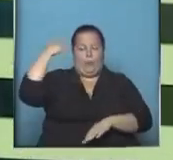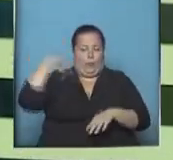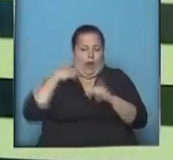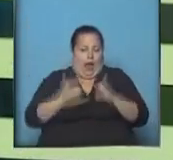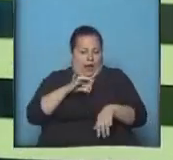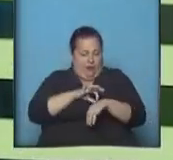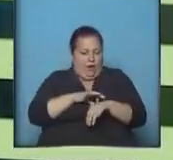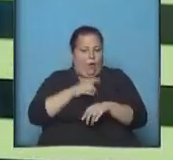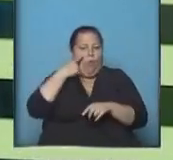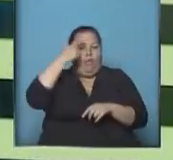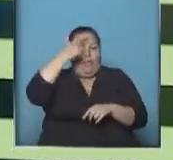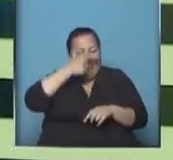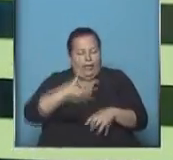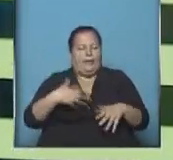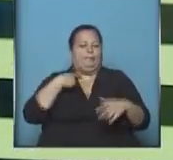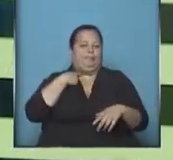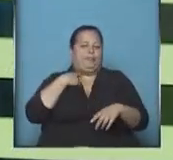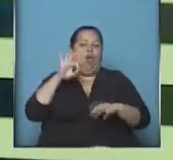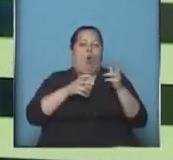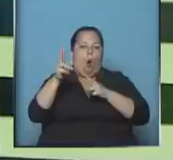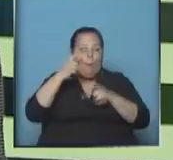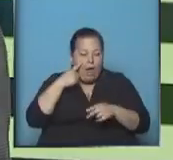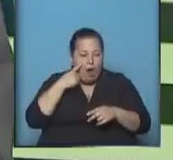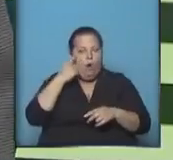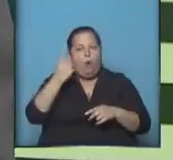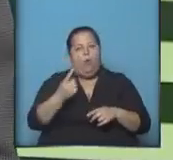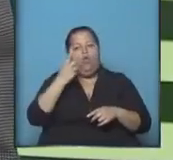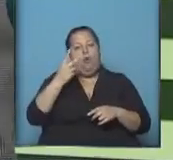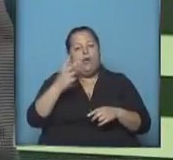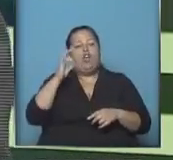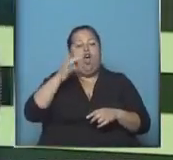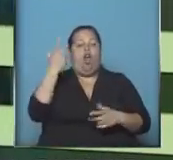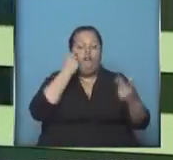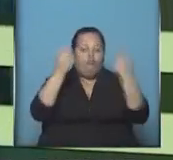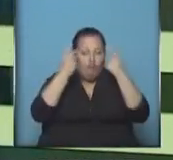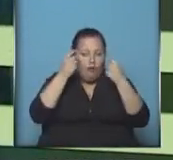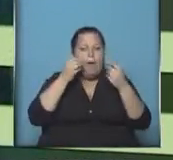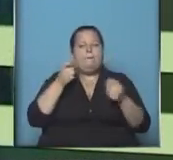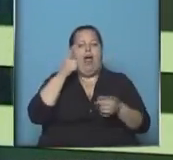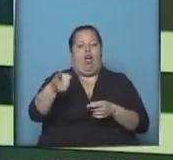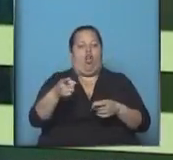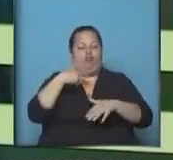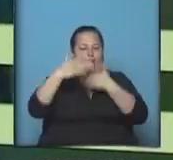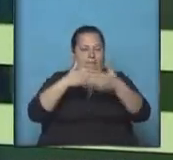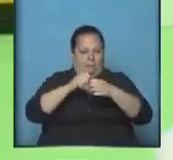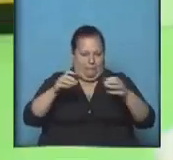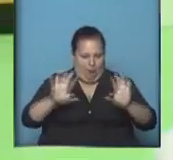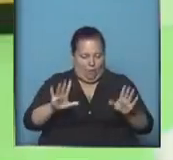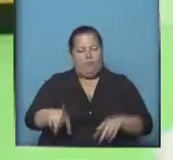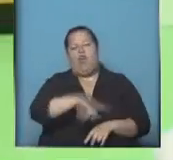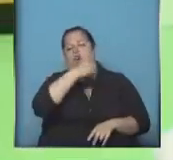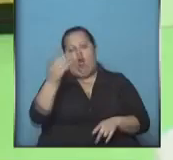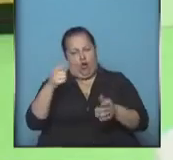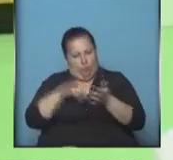tiene cuando pierde la visión de un ojo o hay que operar un ojo 1 o 2 veces o inyectar remedios para evitar la progresión a dar otro punto